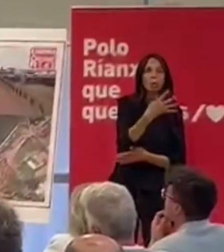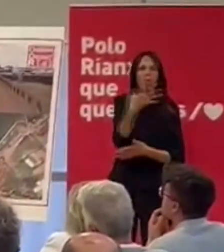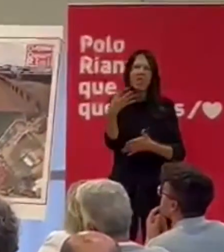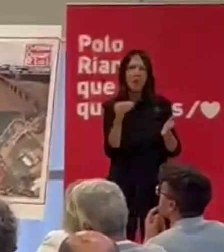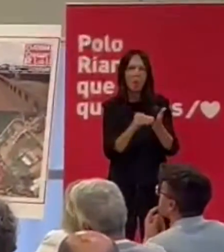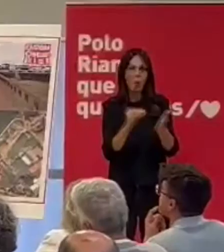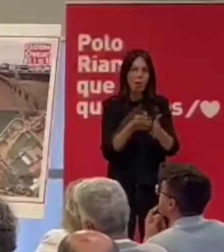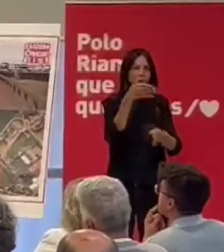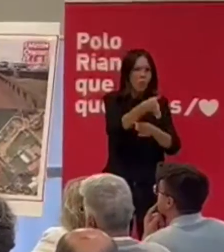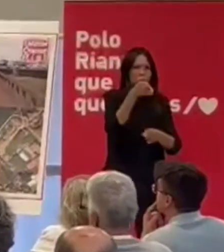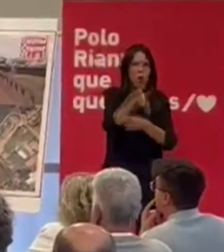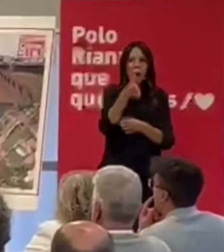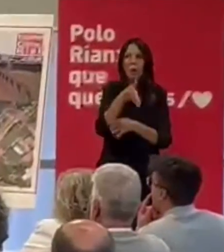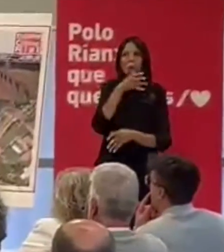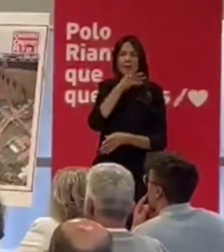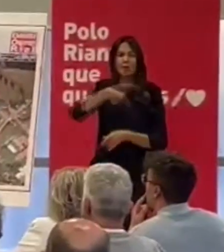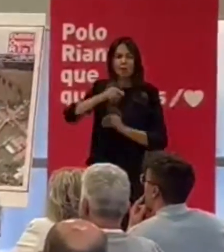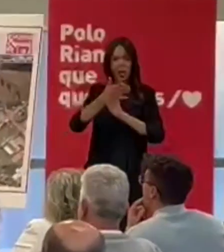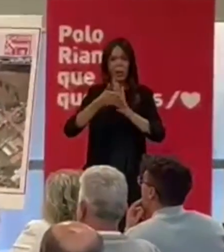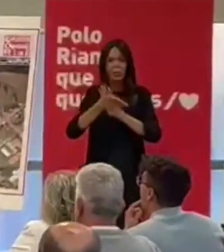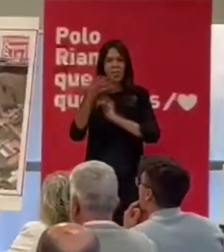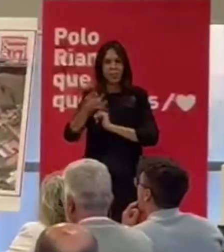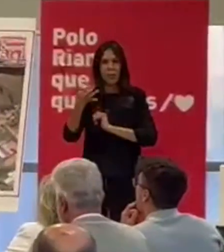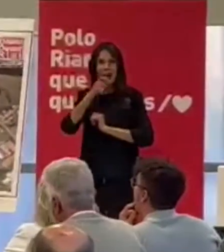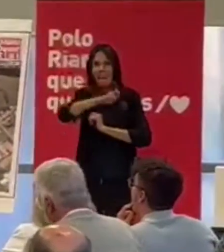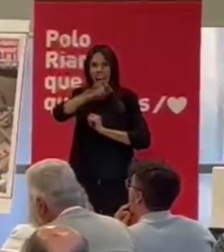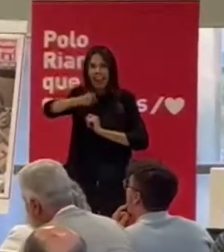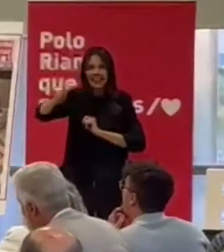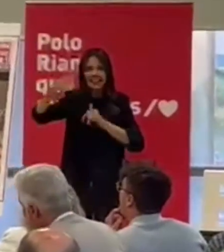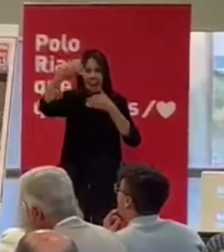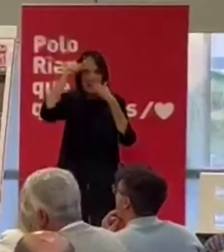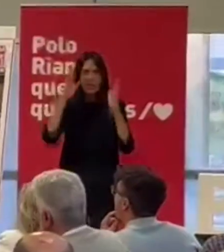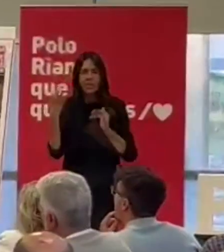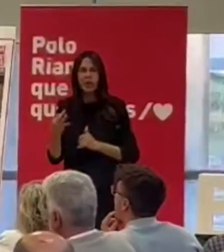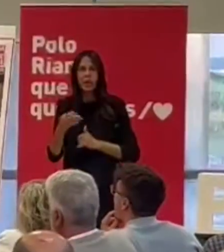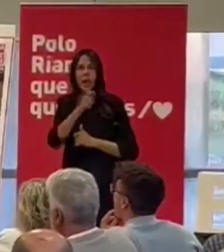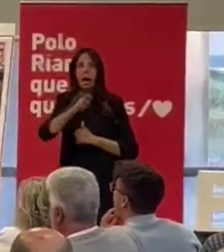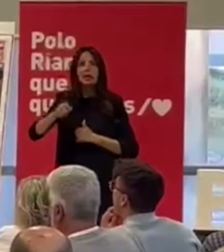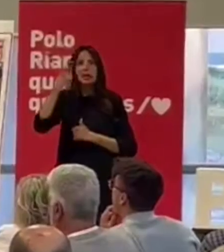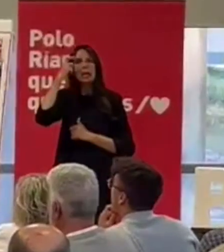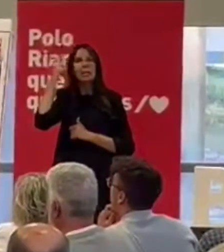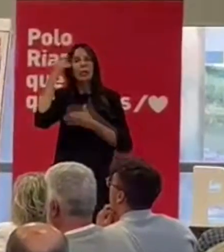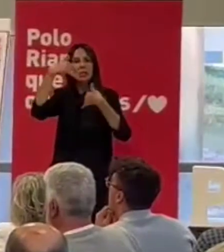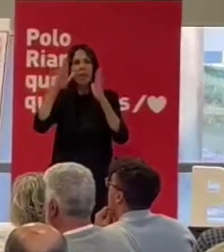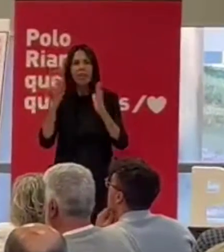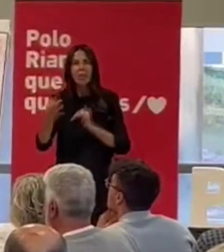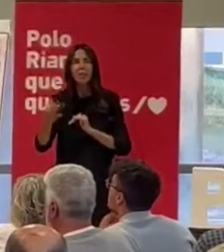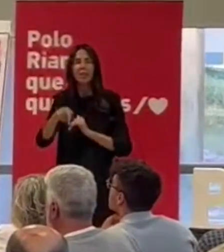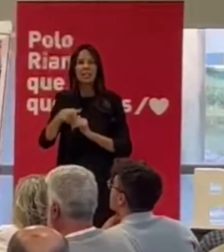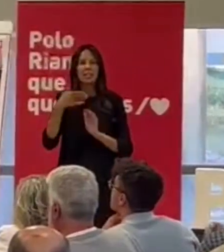4 e 5 veces, porque cando falamos de que hai que atender a xente de Rianxo, trátase de escoitala,